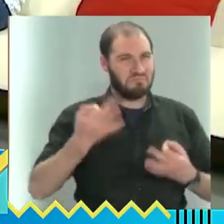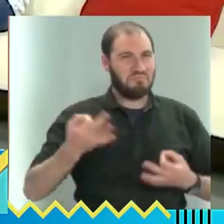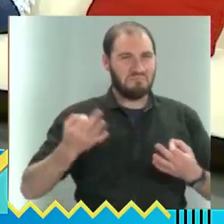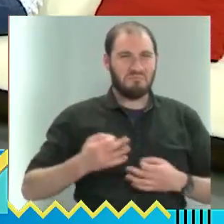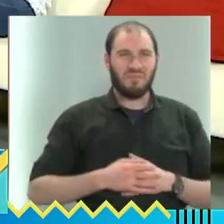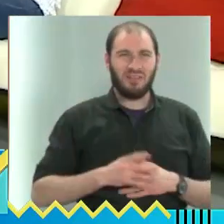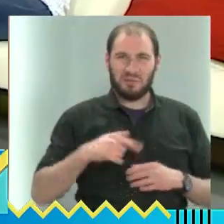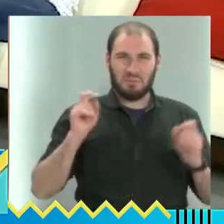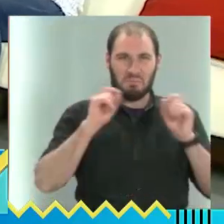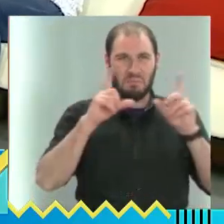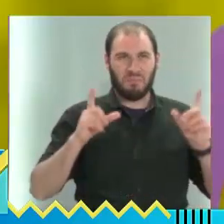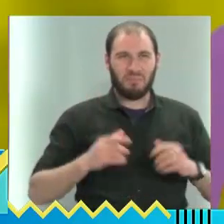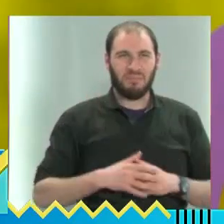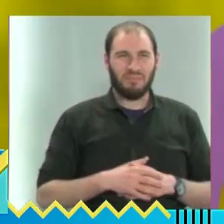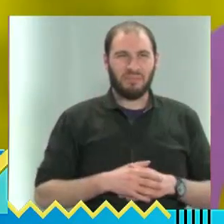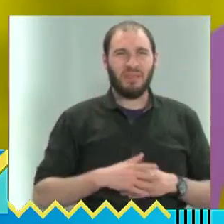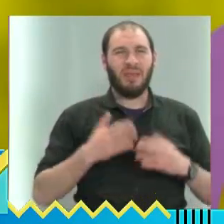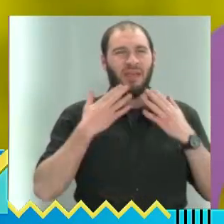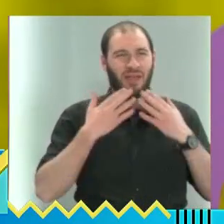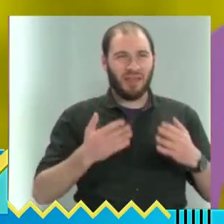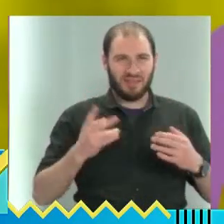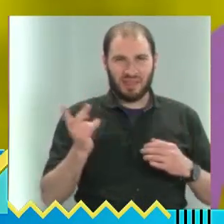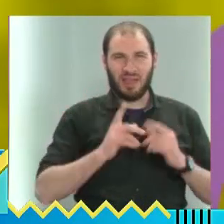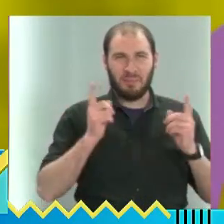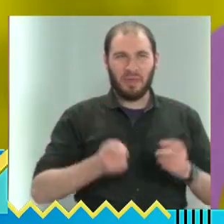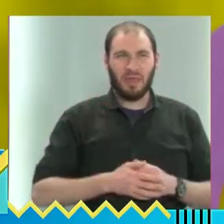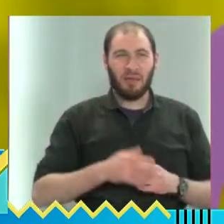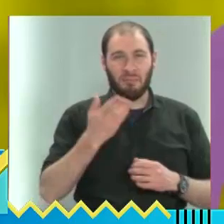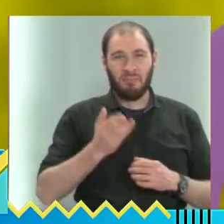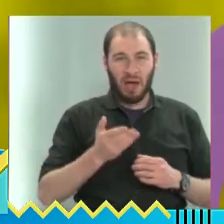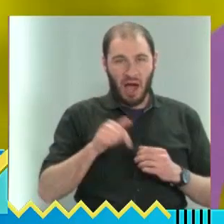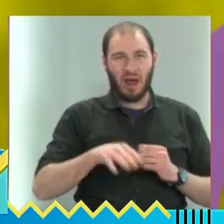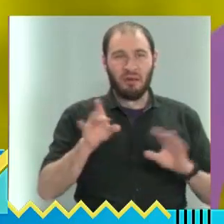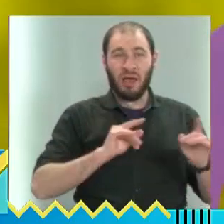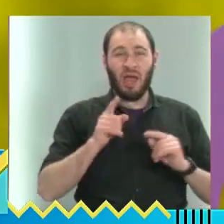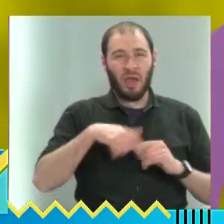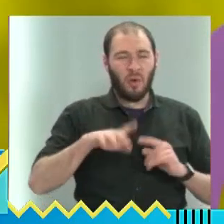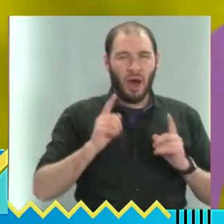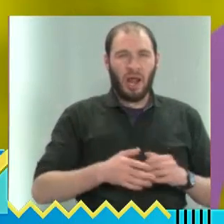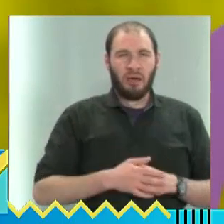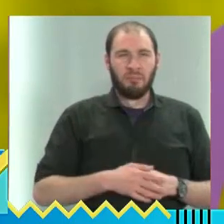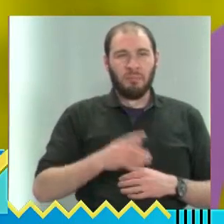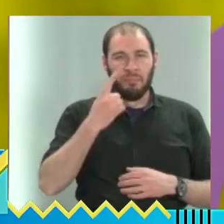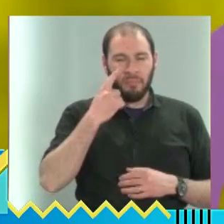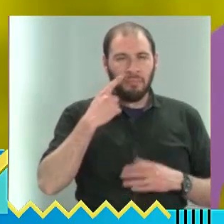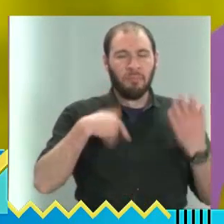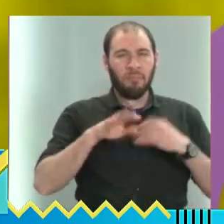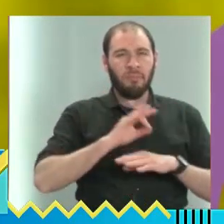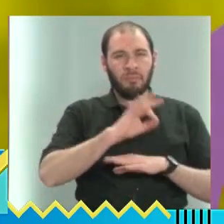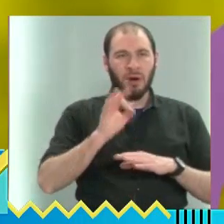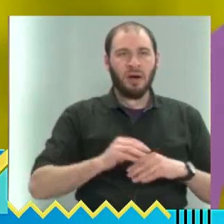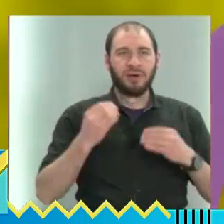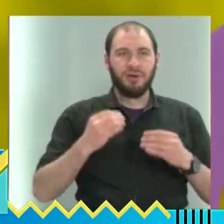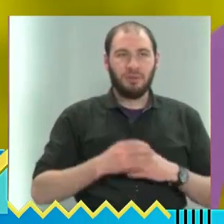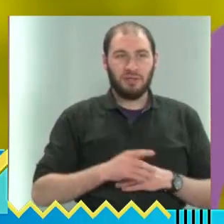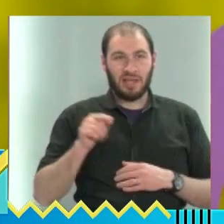la verdad estamos sorprendidos todos. Bueno, agradecerles a ellos también, y ahora invitarlos, al igual que ustedes, a que conozcan más de arquitectura a